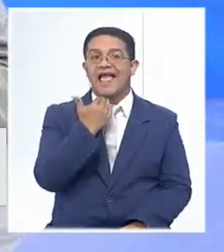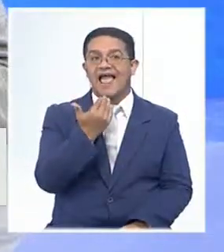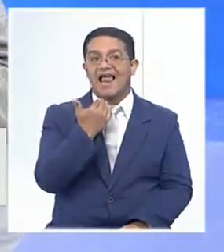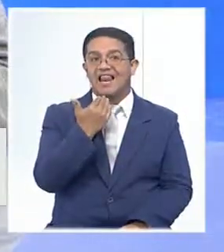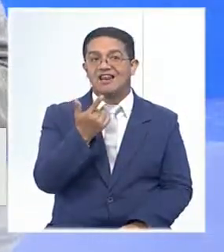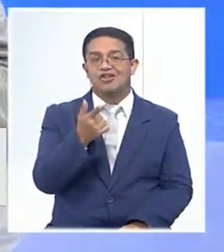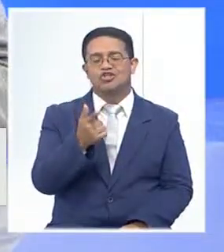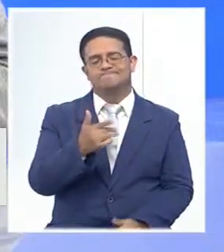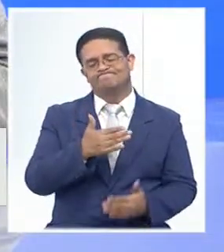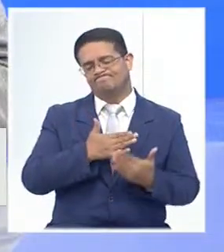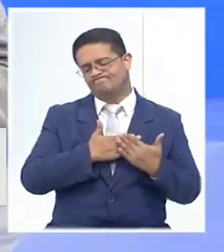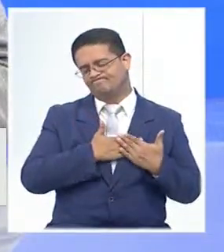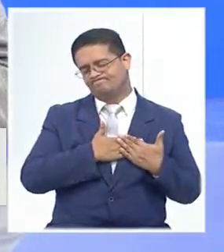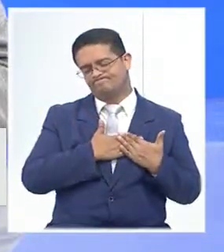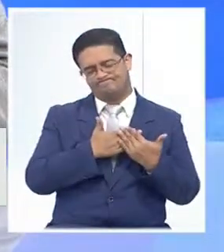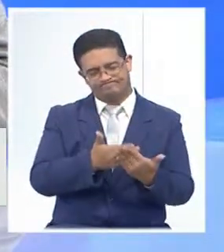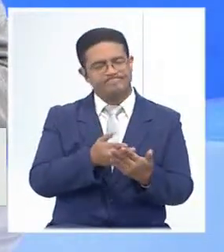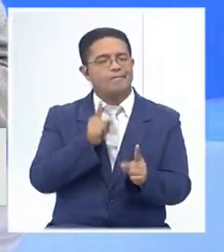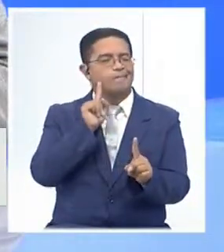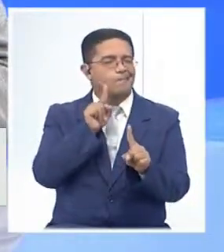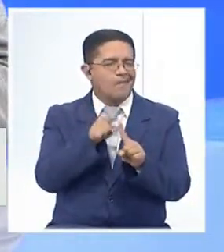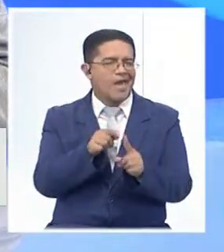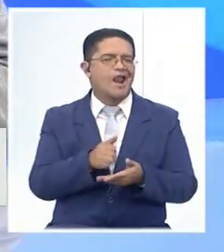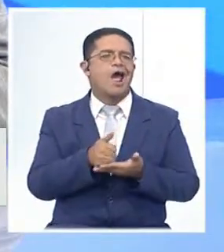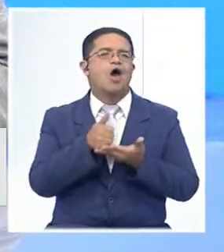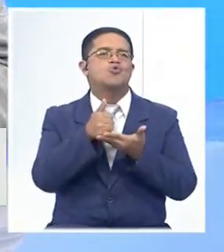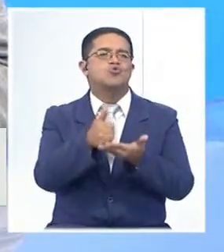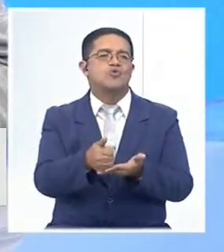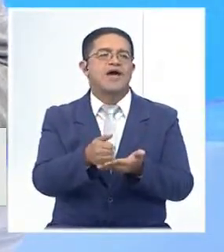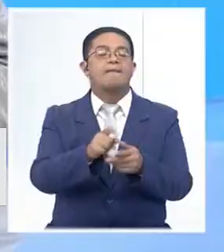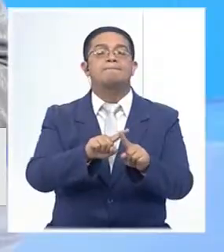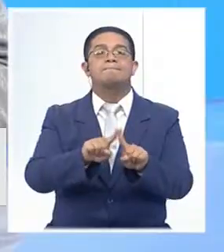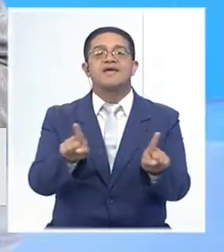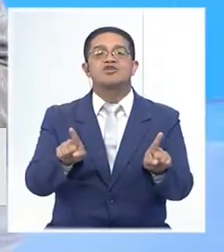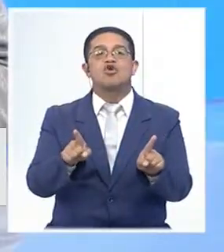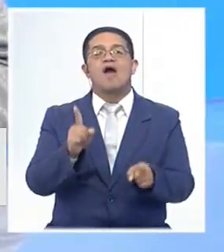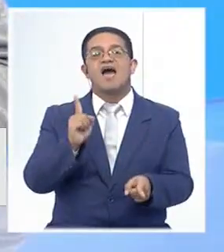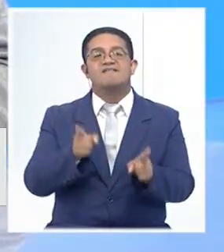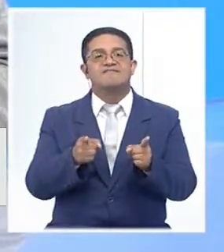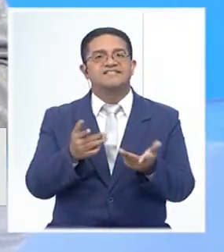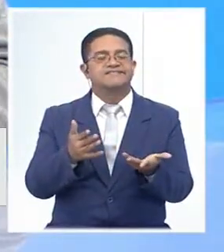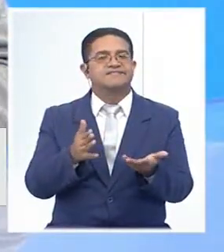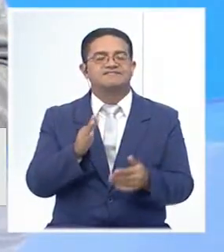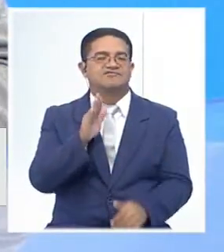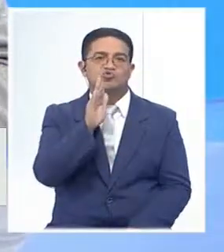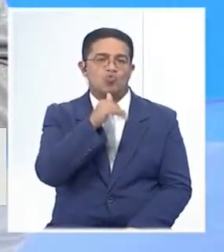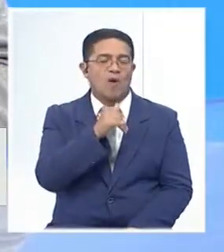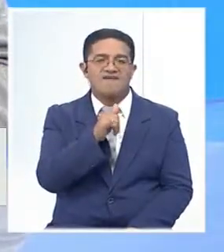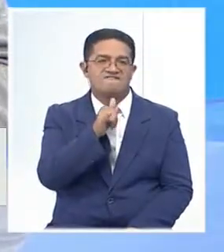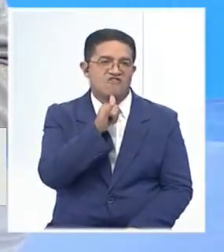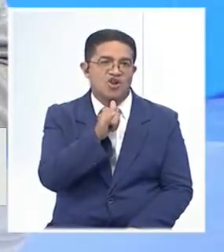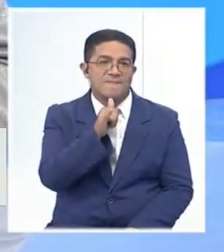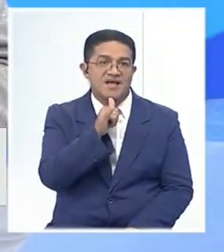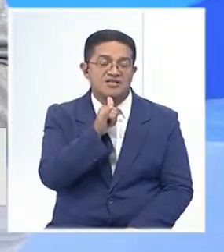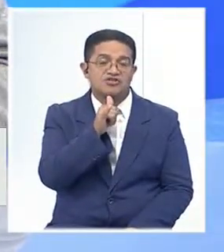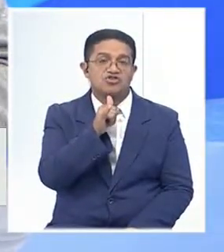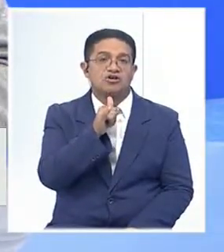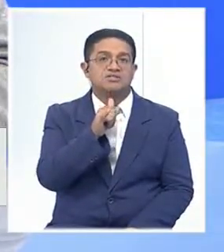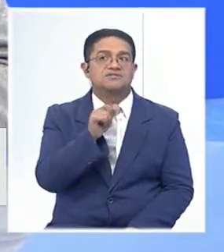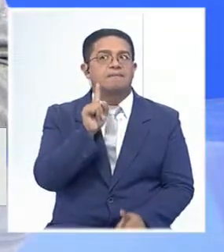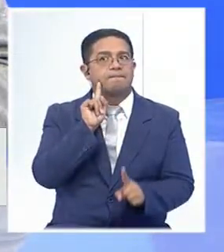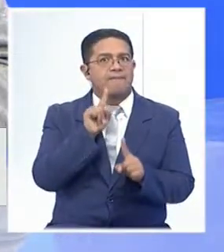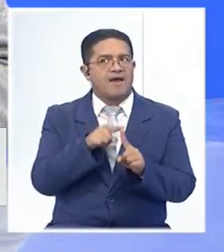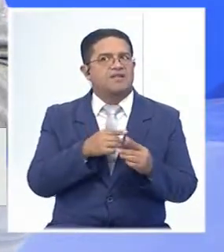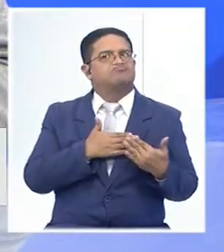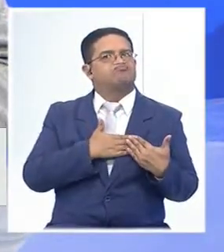forma altruista para ayudar a los demás, pero que muchas veces no tenemos toda la información o todo el conocimiento para hacerlo